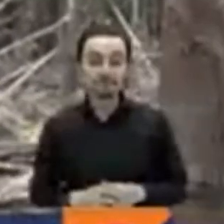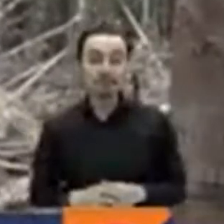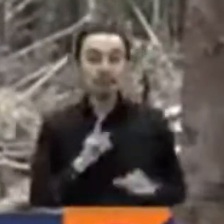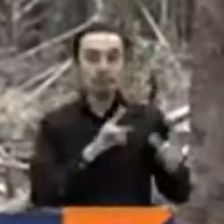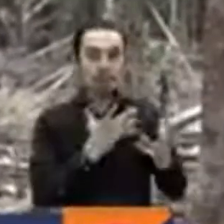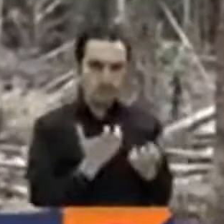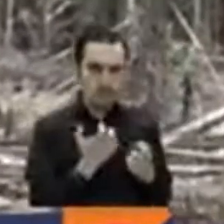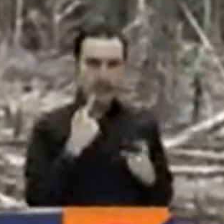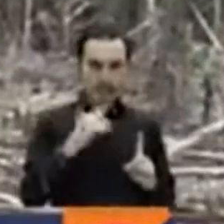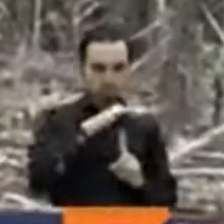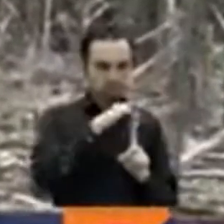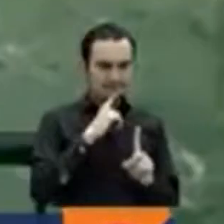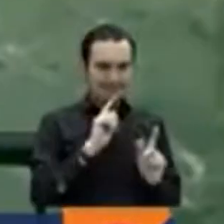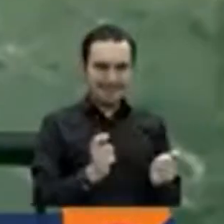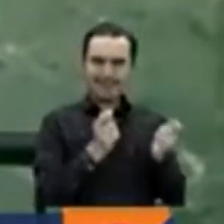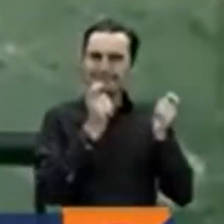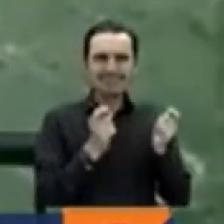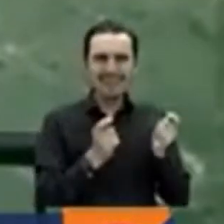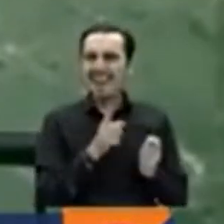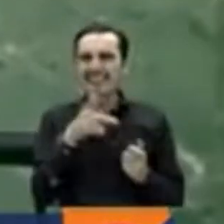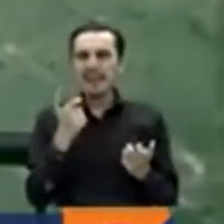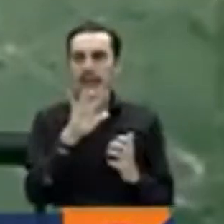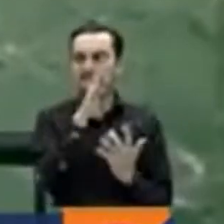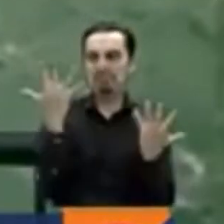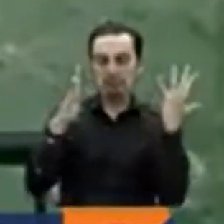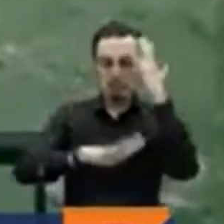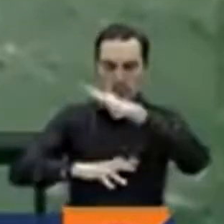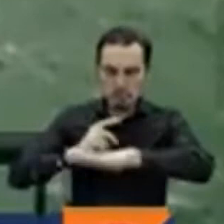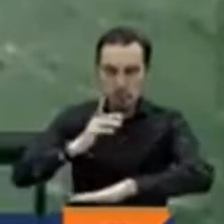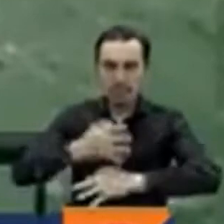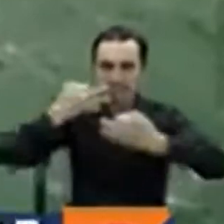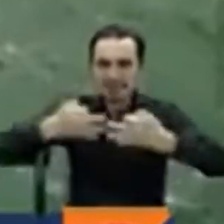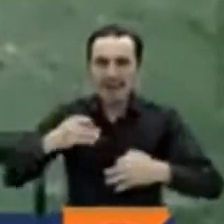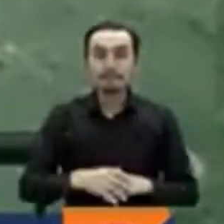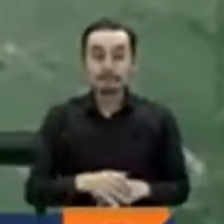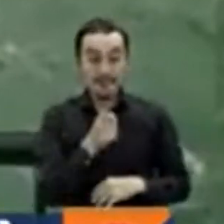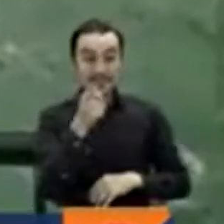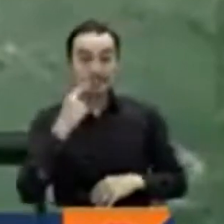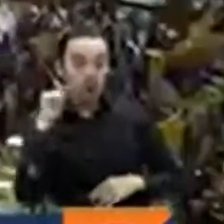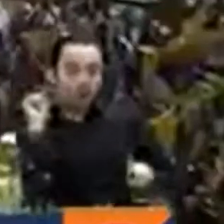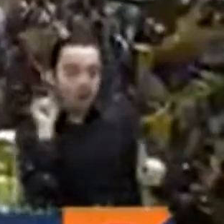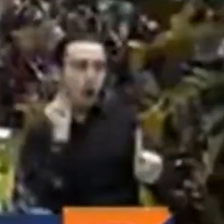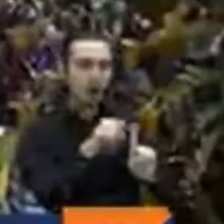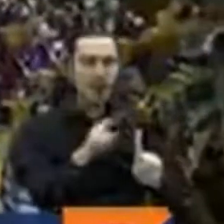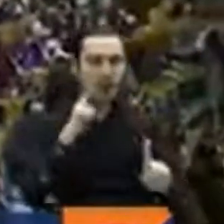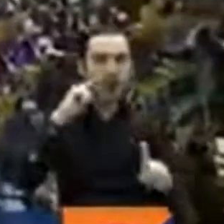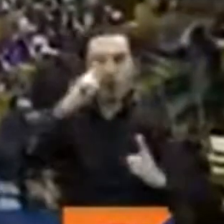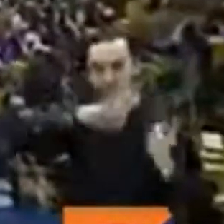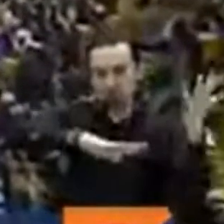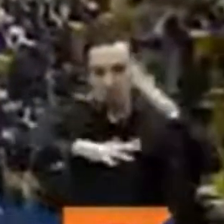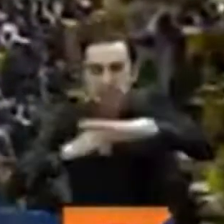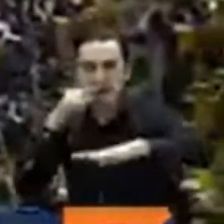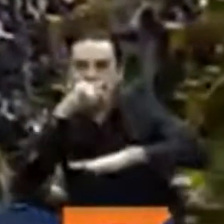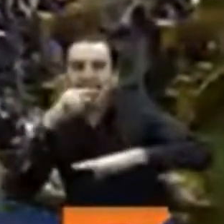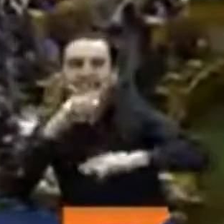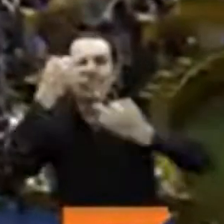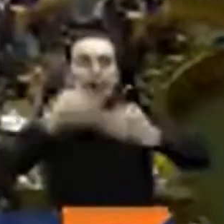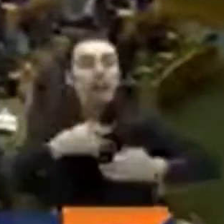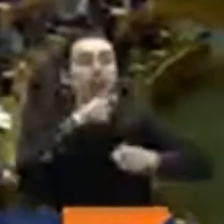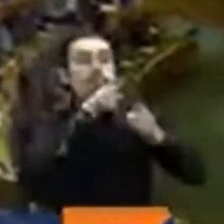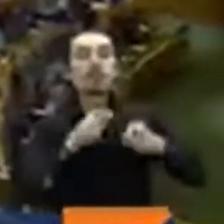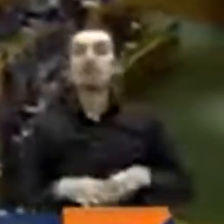quieren destruirla. Destruir la selva, el Amazonas, se convirtió en la consigna que siguen estados